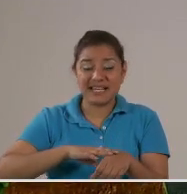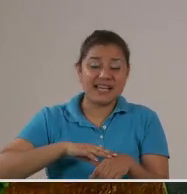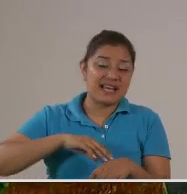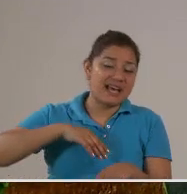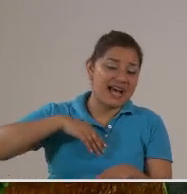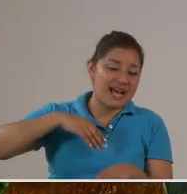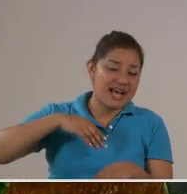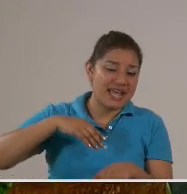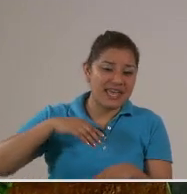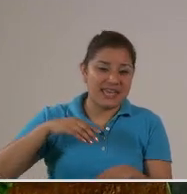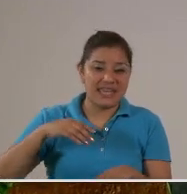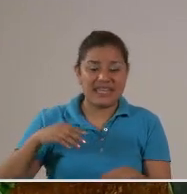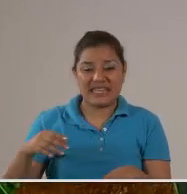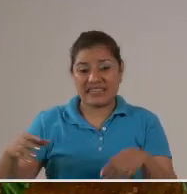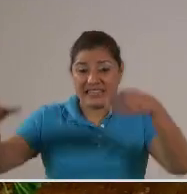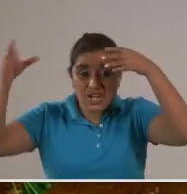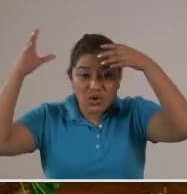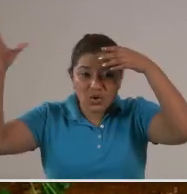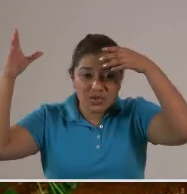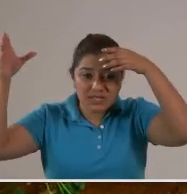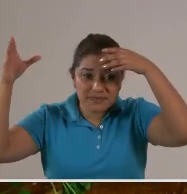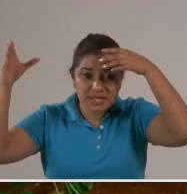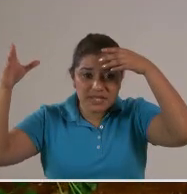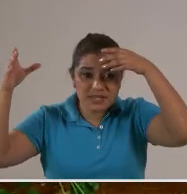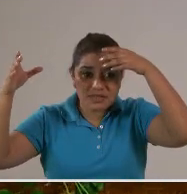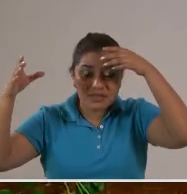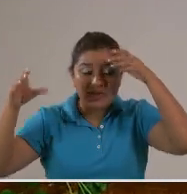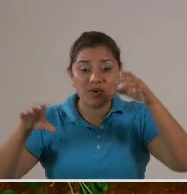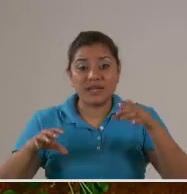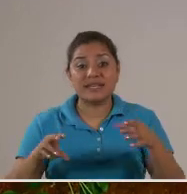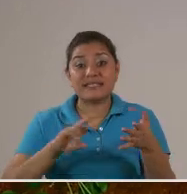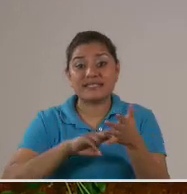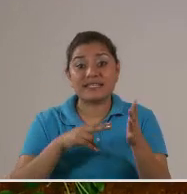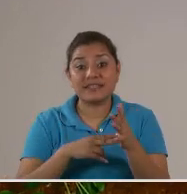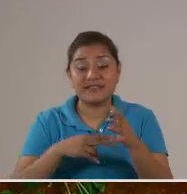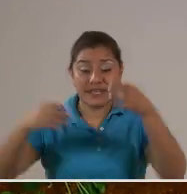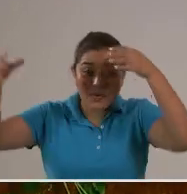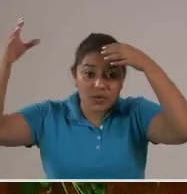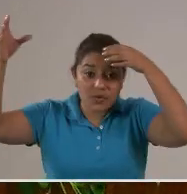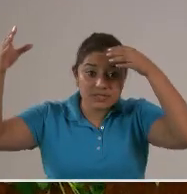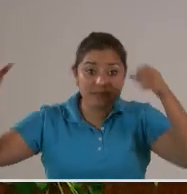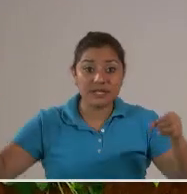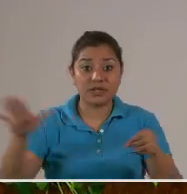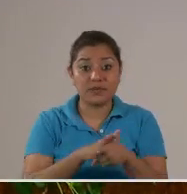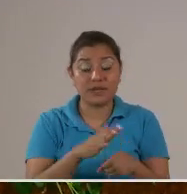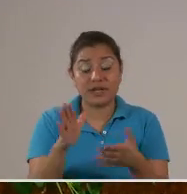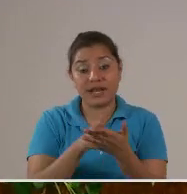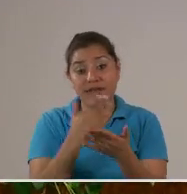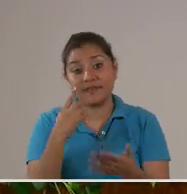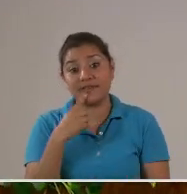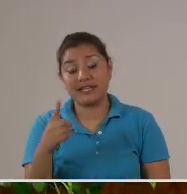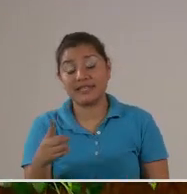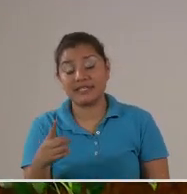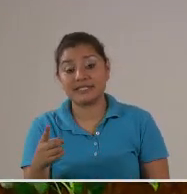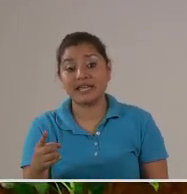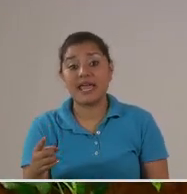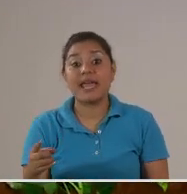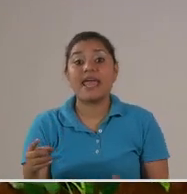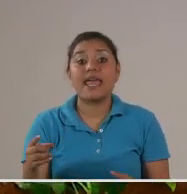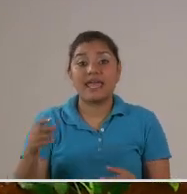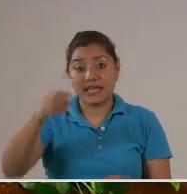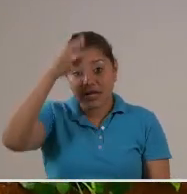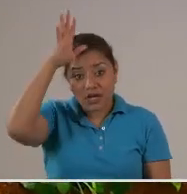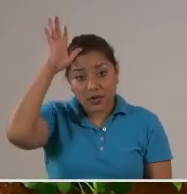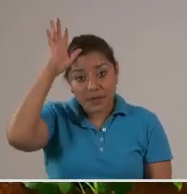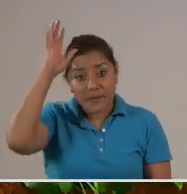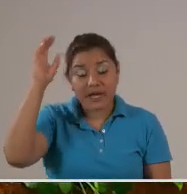pleno Entonces tenemos que ver qué es el conocimiento pleno según la Biblia miremos estos versículos romanos capítulo 3 verso